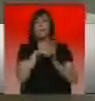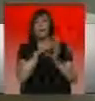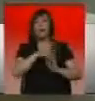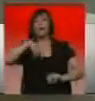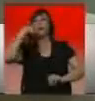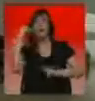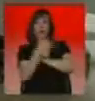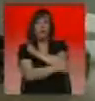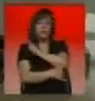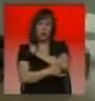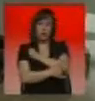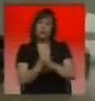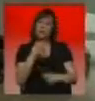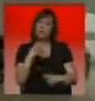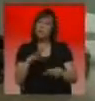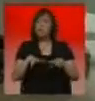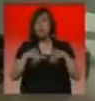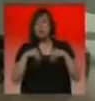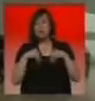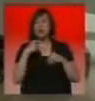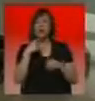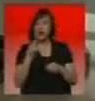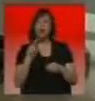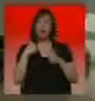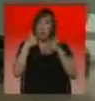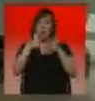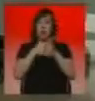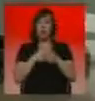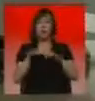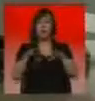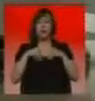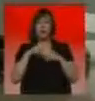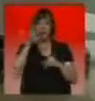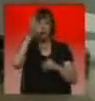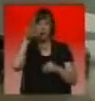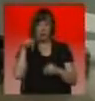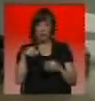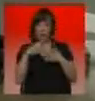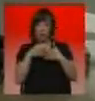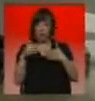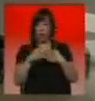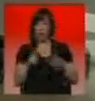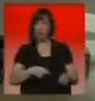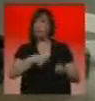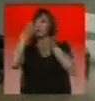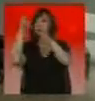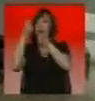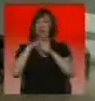bueno. Les digo que me manden 3 mil dólares y a los 2 días de eso me dice que perdió todo.